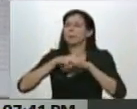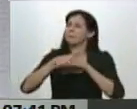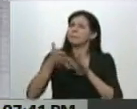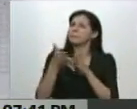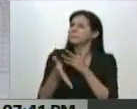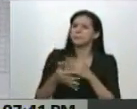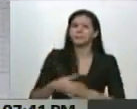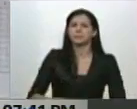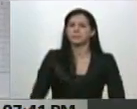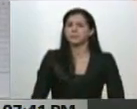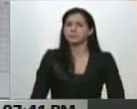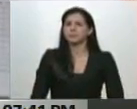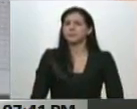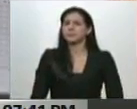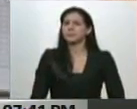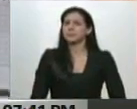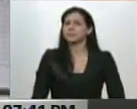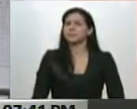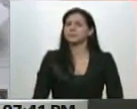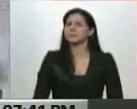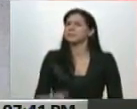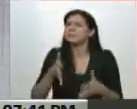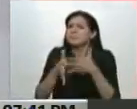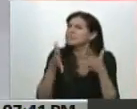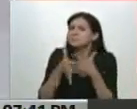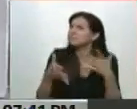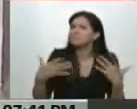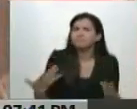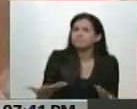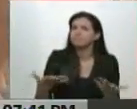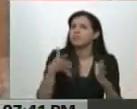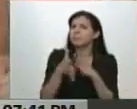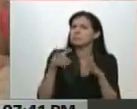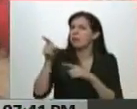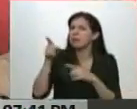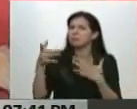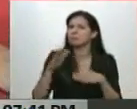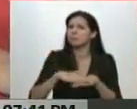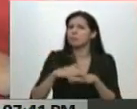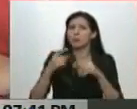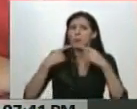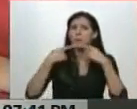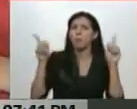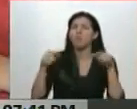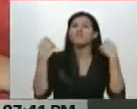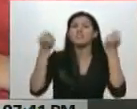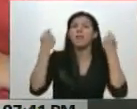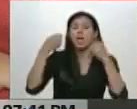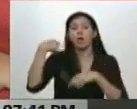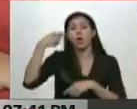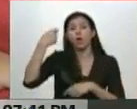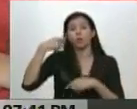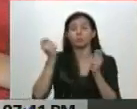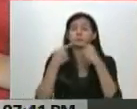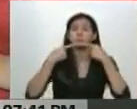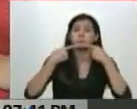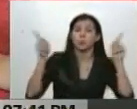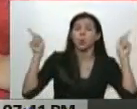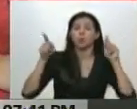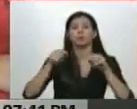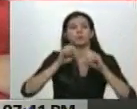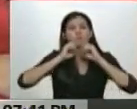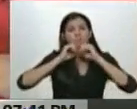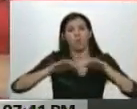comente precisamente realmente qué sucedió allí, porque bueno, hay mucha información, hay mucha opinión en torno a